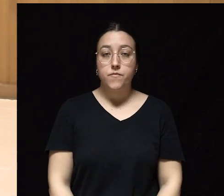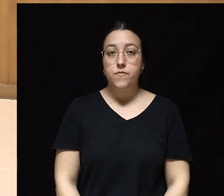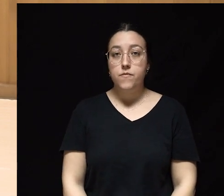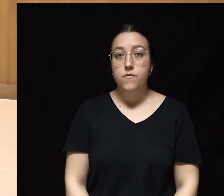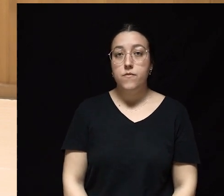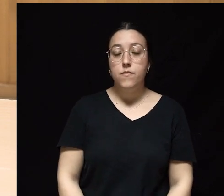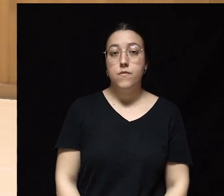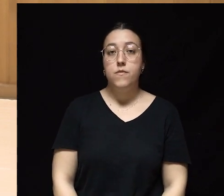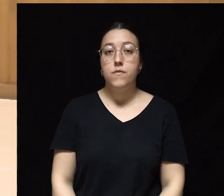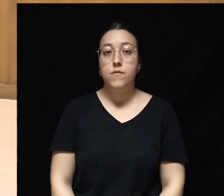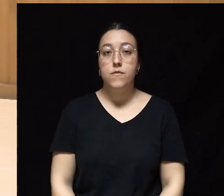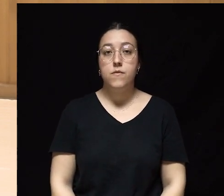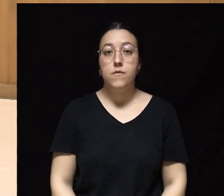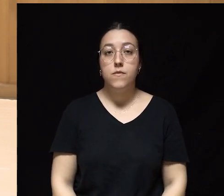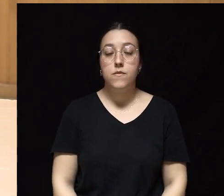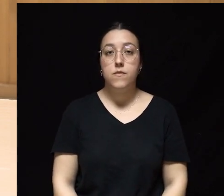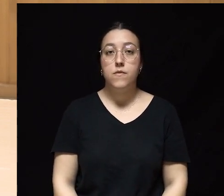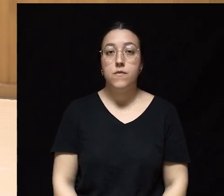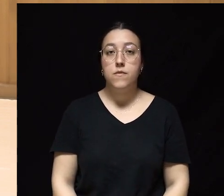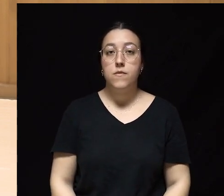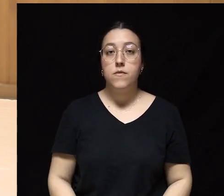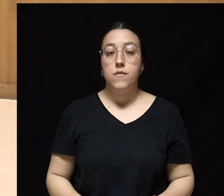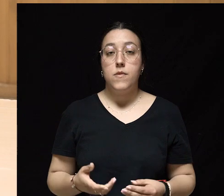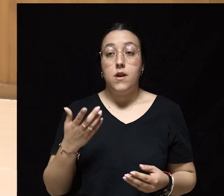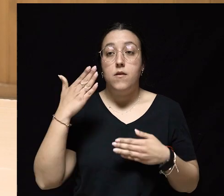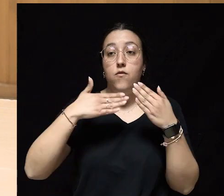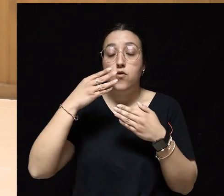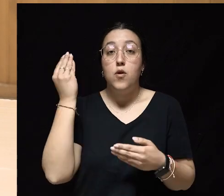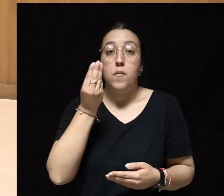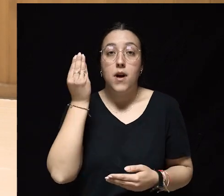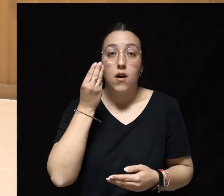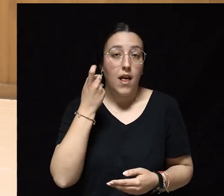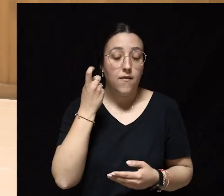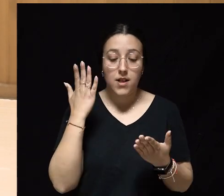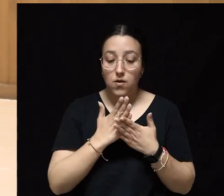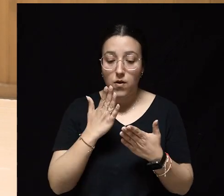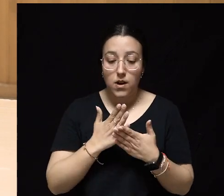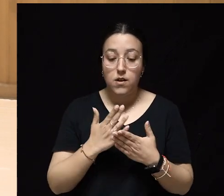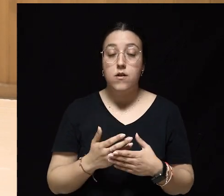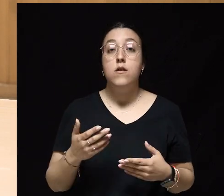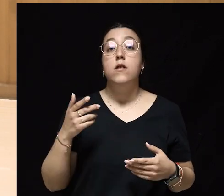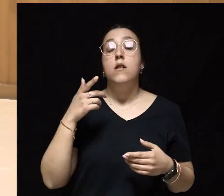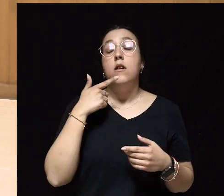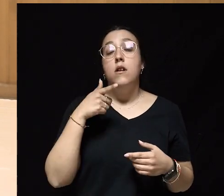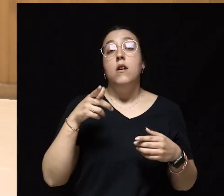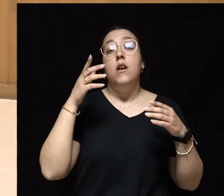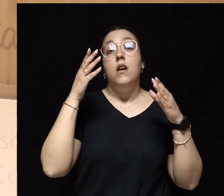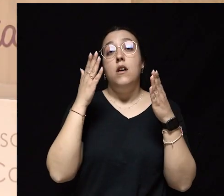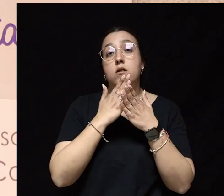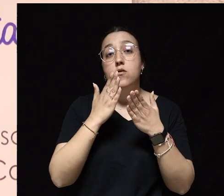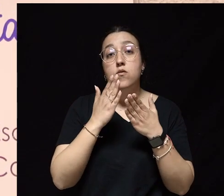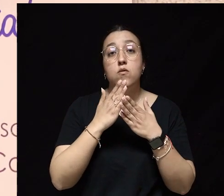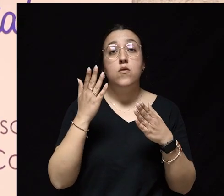van a conseguir el propósito que es mejorar su calidad de vida y tener un futuro